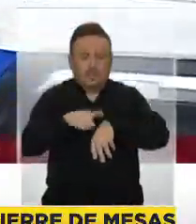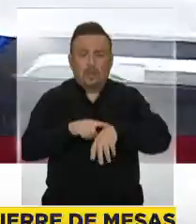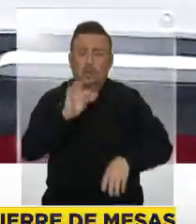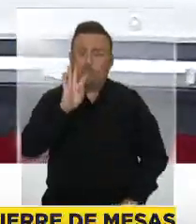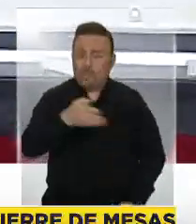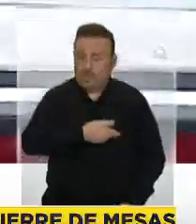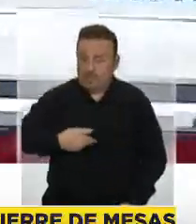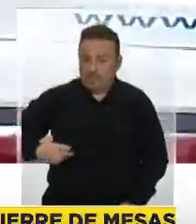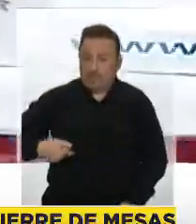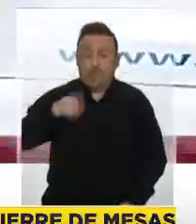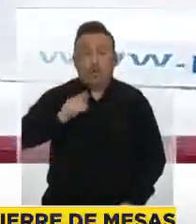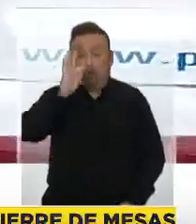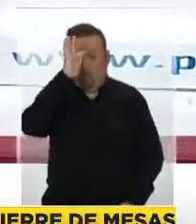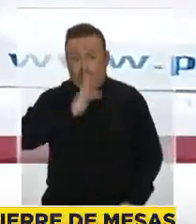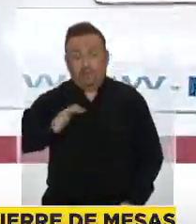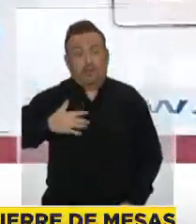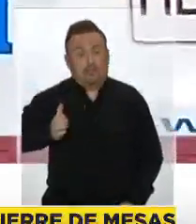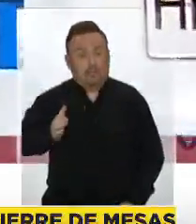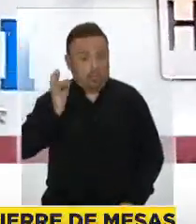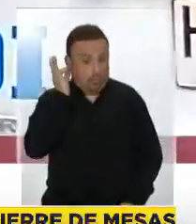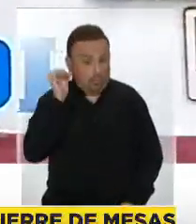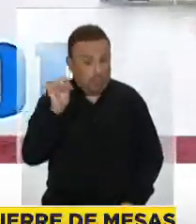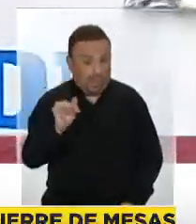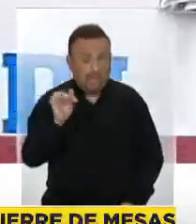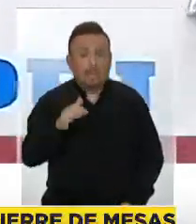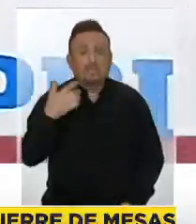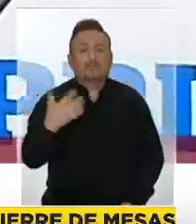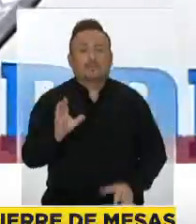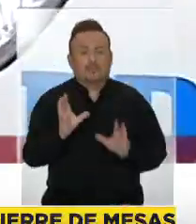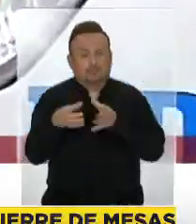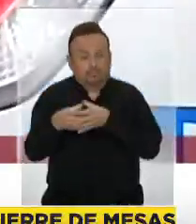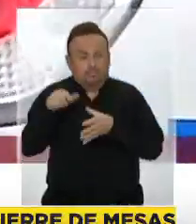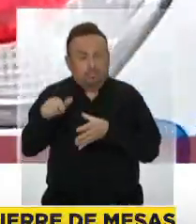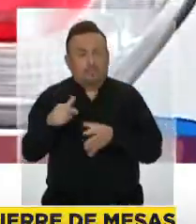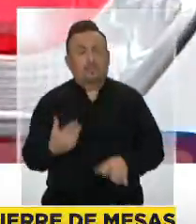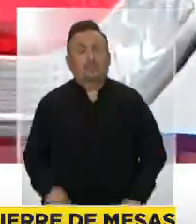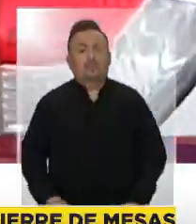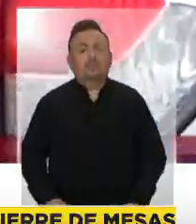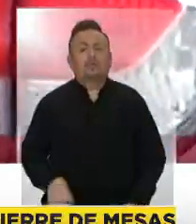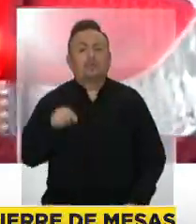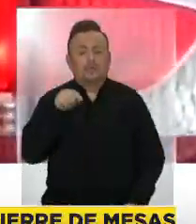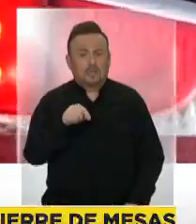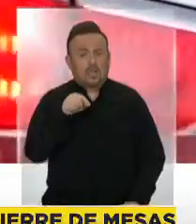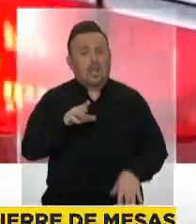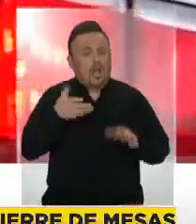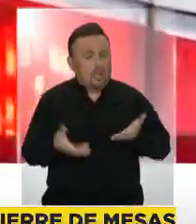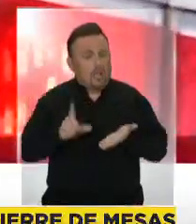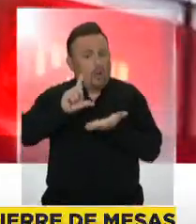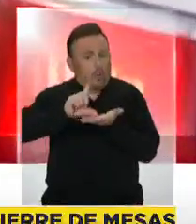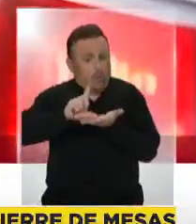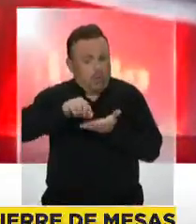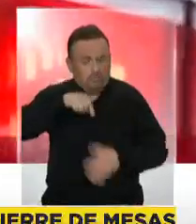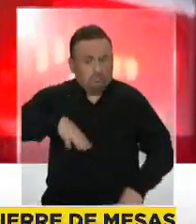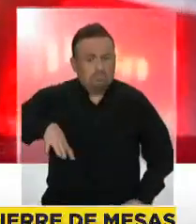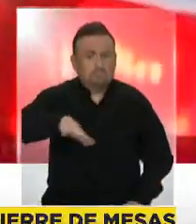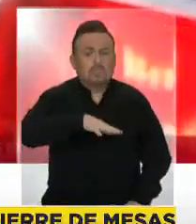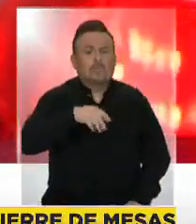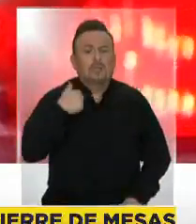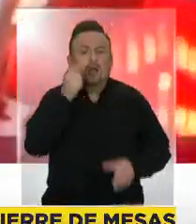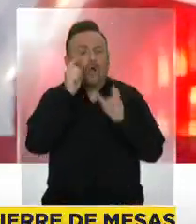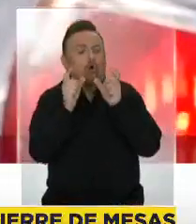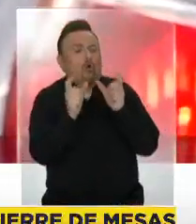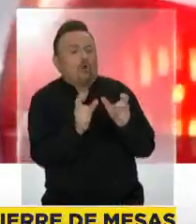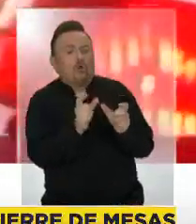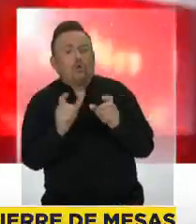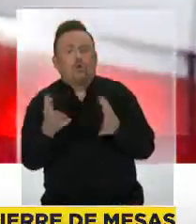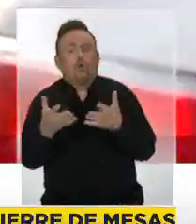16:30 horas, cuando una funcionaria de la Policía de Investigaciones de la Dotación de la Brigada de Homicidios estaba acá en el sector cuando intenta realizar un control. Eso